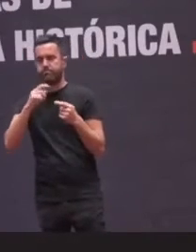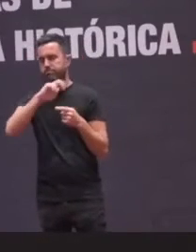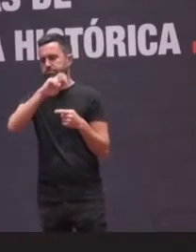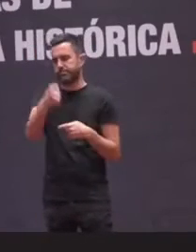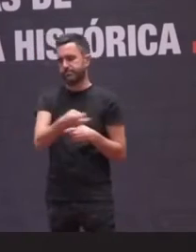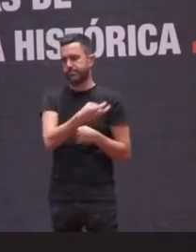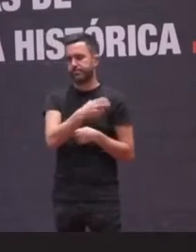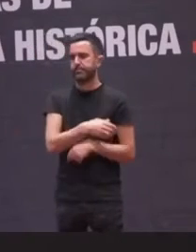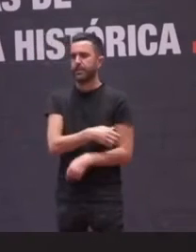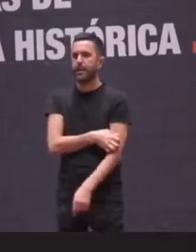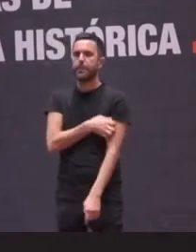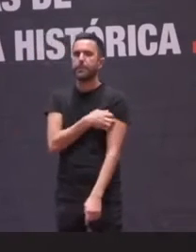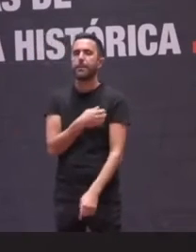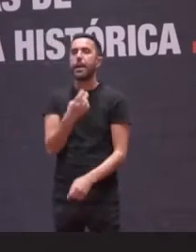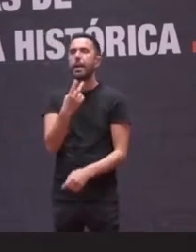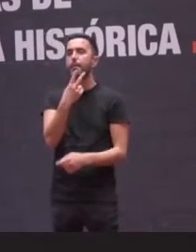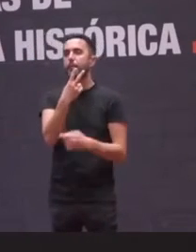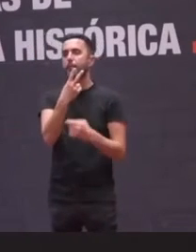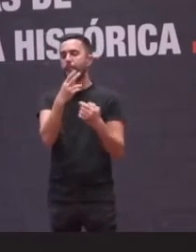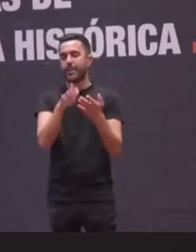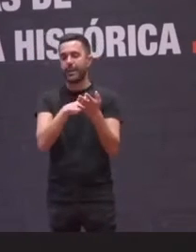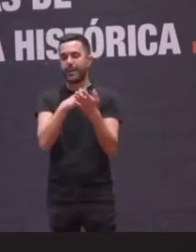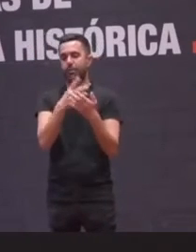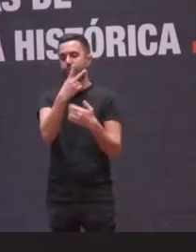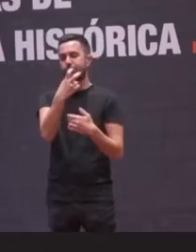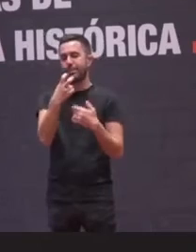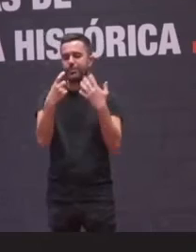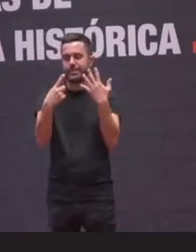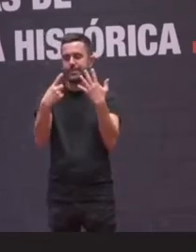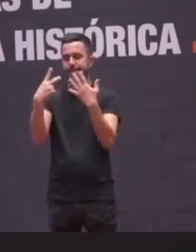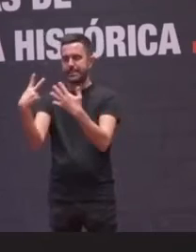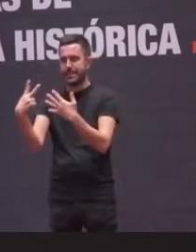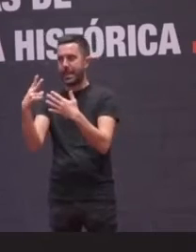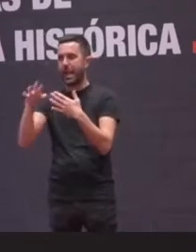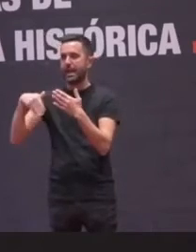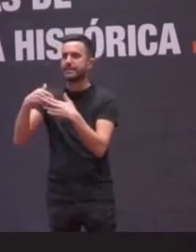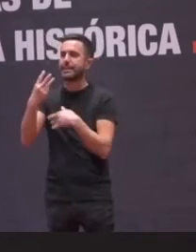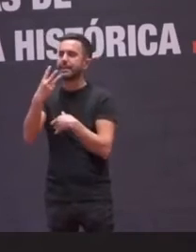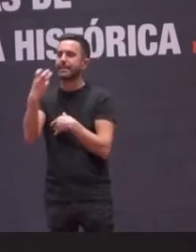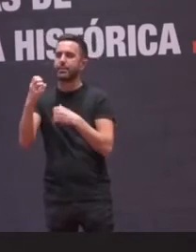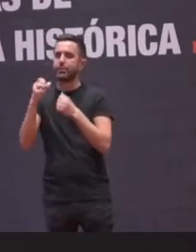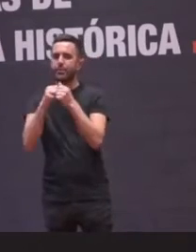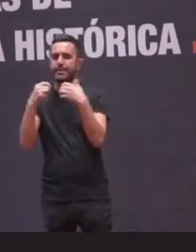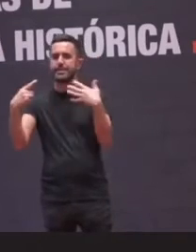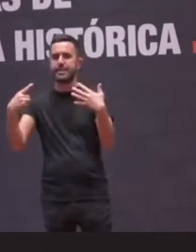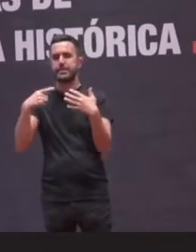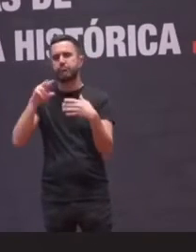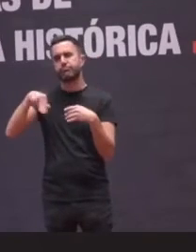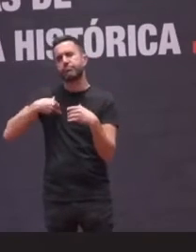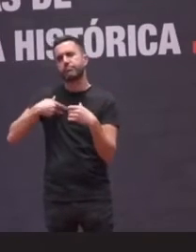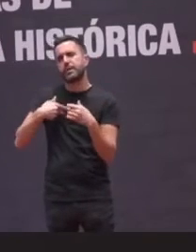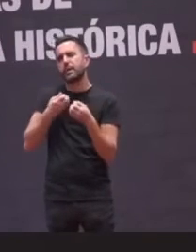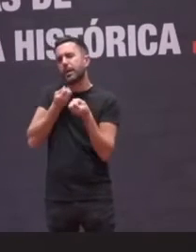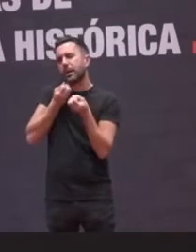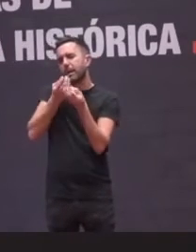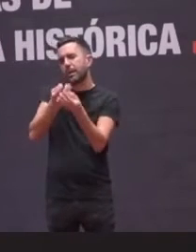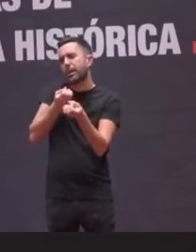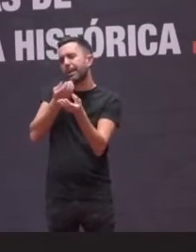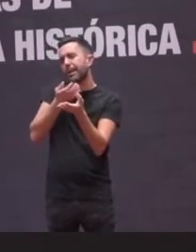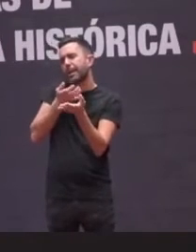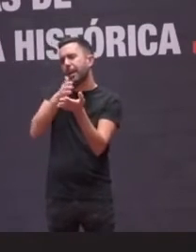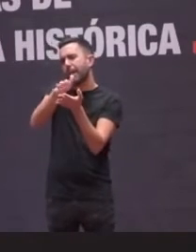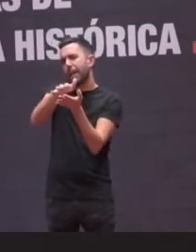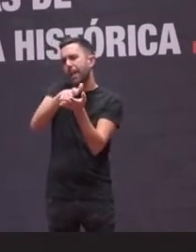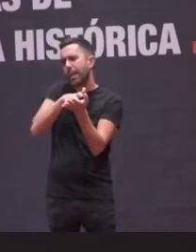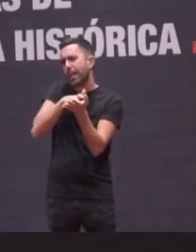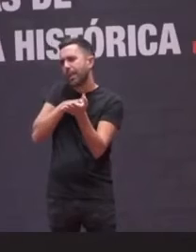Da páxina 267 á páxina 326 é un relato histórico, que eu teño que decir, ele está aquí, é